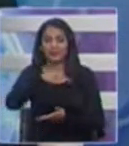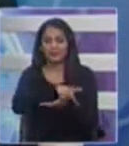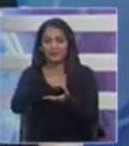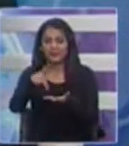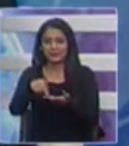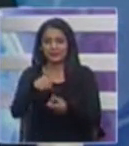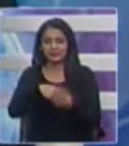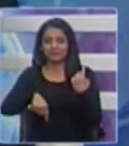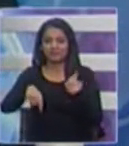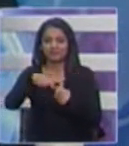en la segunda vuelta decidirán a quién apoyar, o sea, han decidido, o más bien tienen pensado en apoyar a uno de los siete candidatos que en este